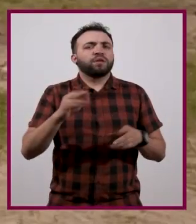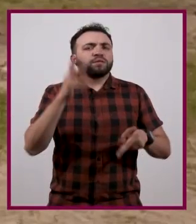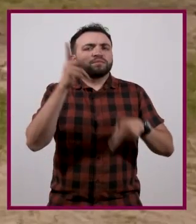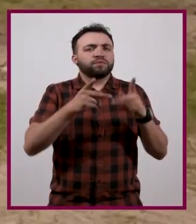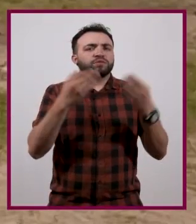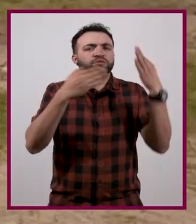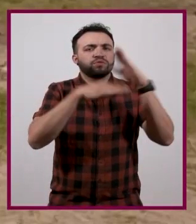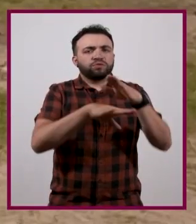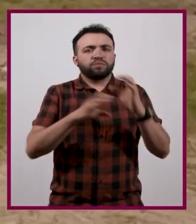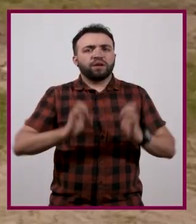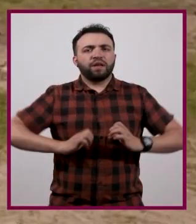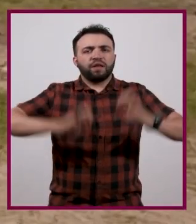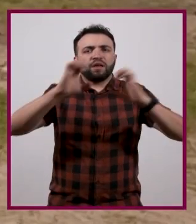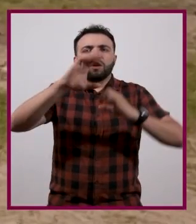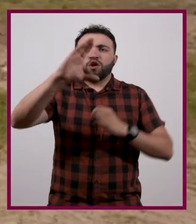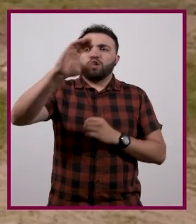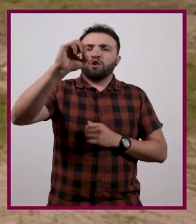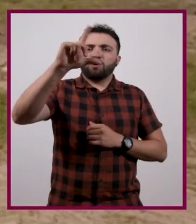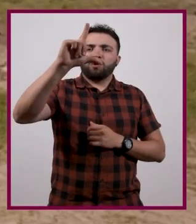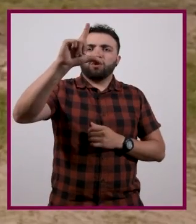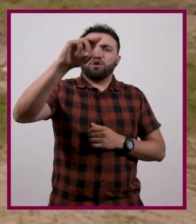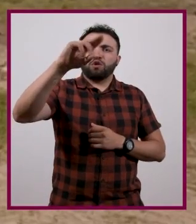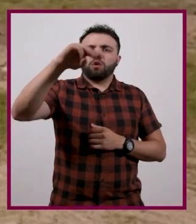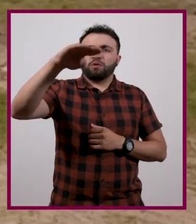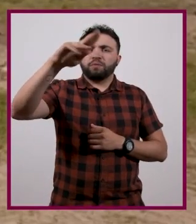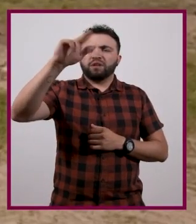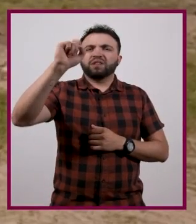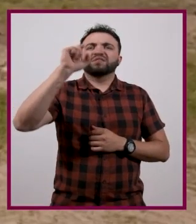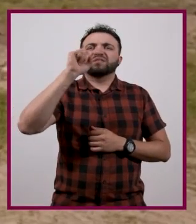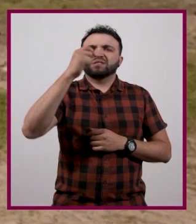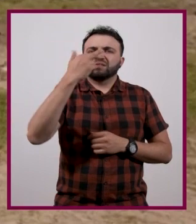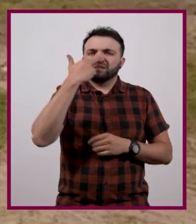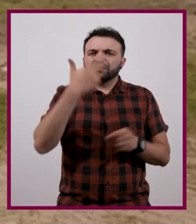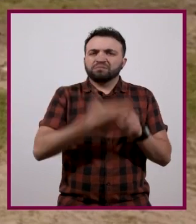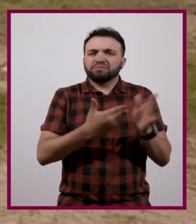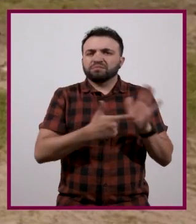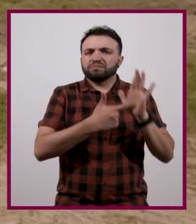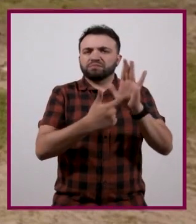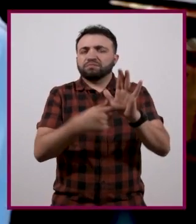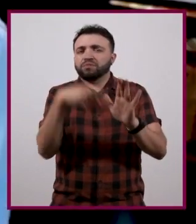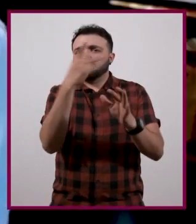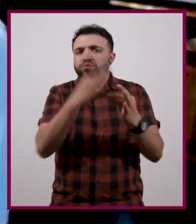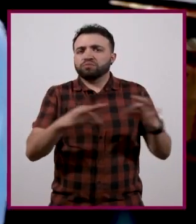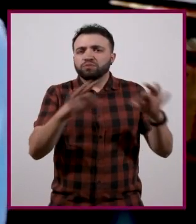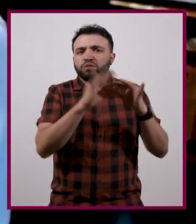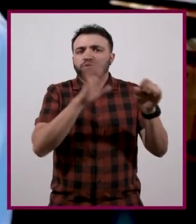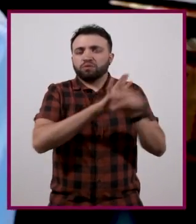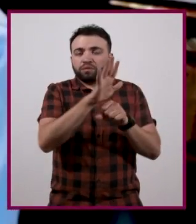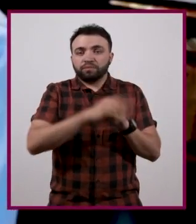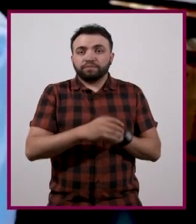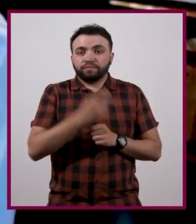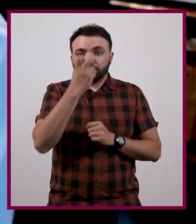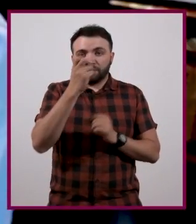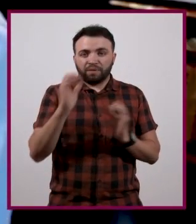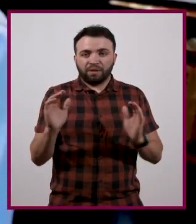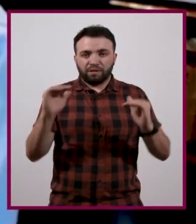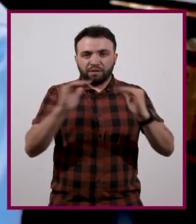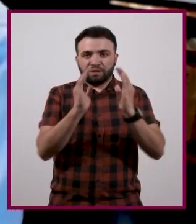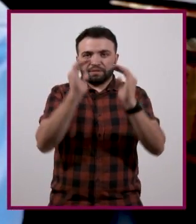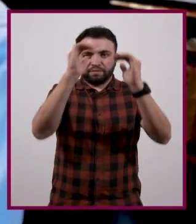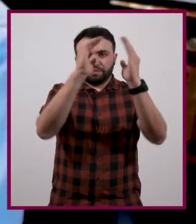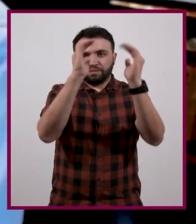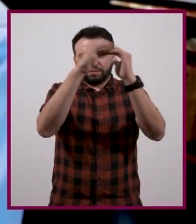el edificio de las columnas? ¿Qué representa esta edificación y cuál es su importancia? La pirámide tiene una